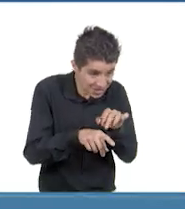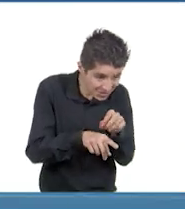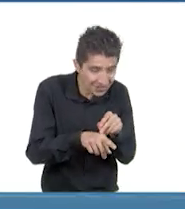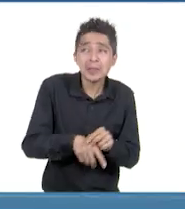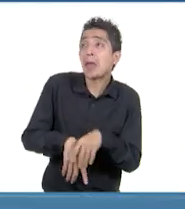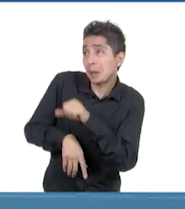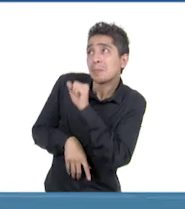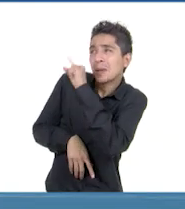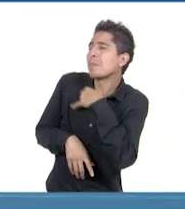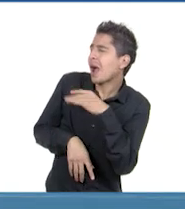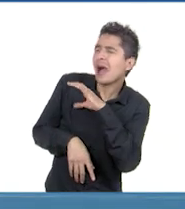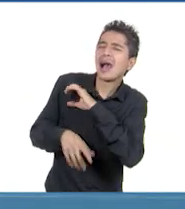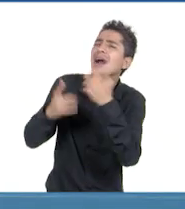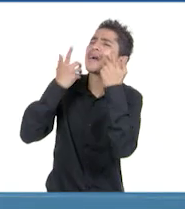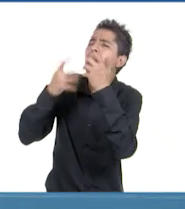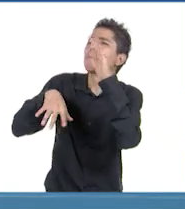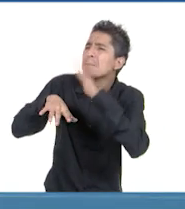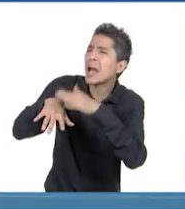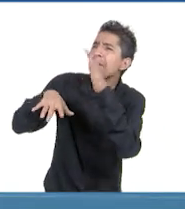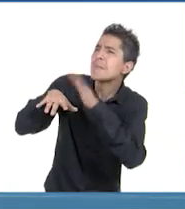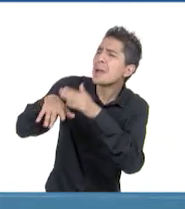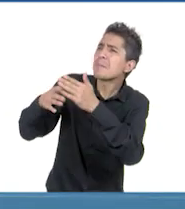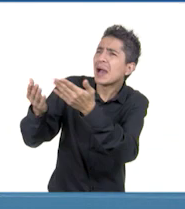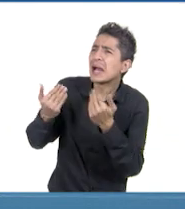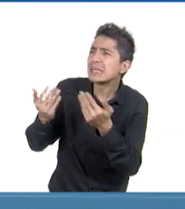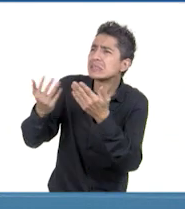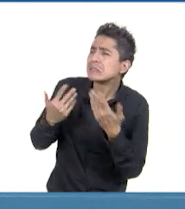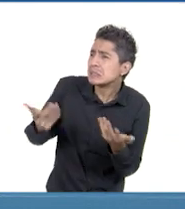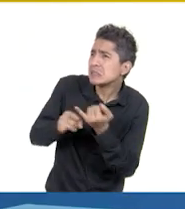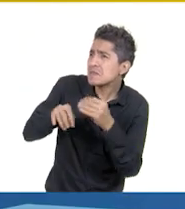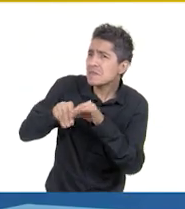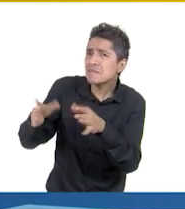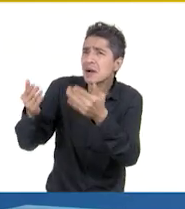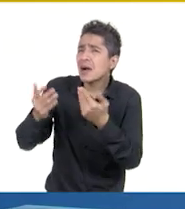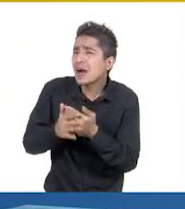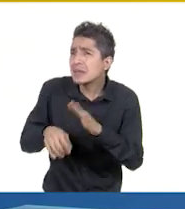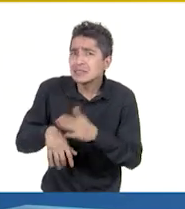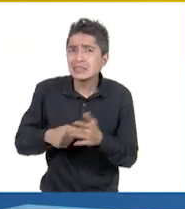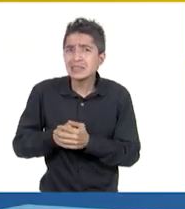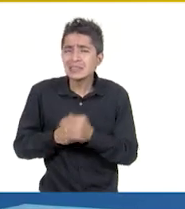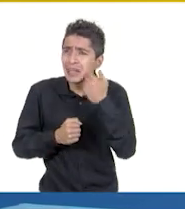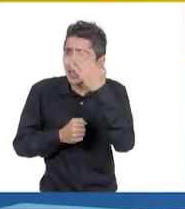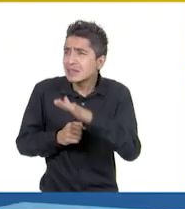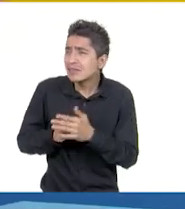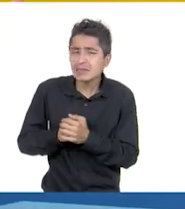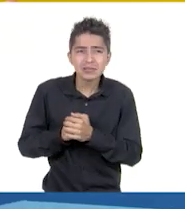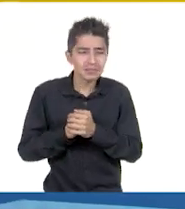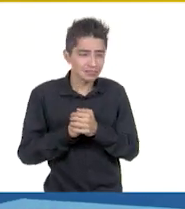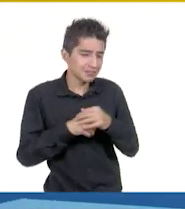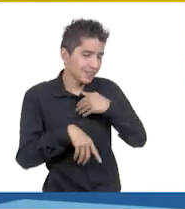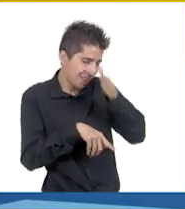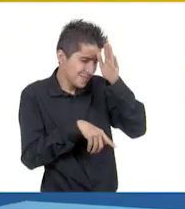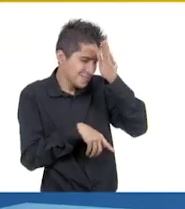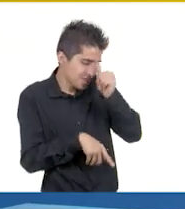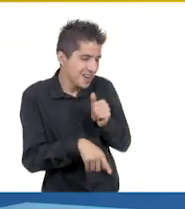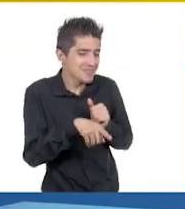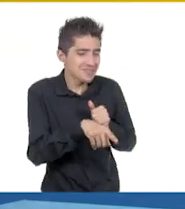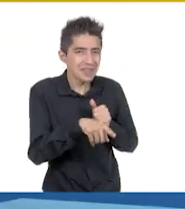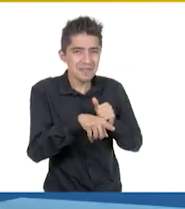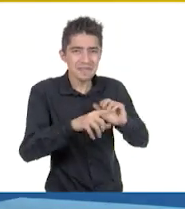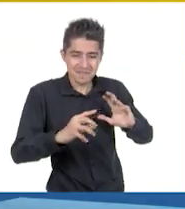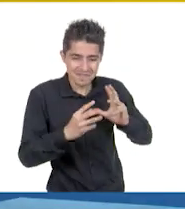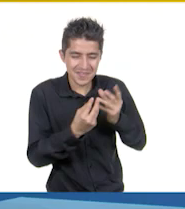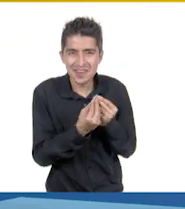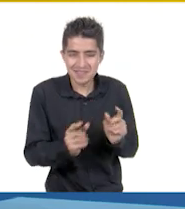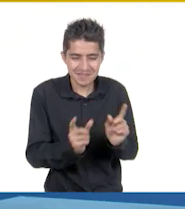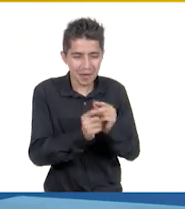encanta! Y quiero saber más, maestra. Muy bien. Yo también estoy de acuerdo con tu conclusión, Ton. Y yo